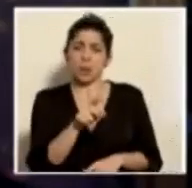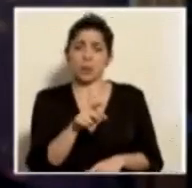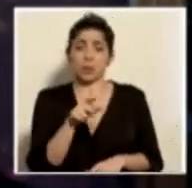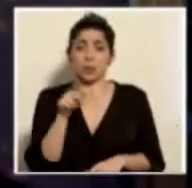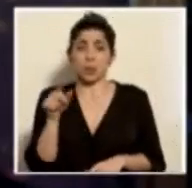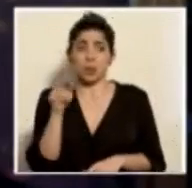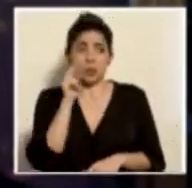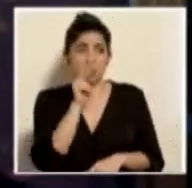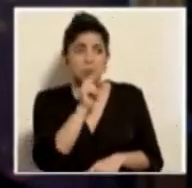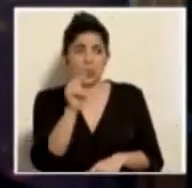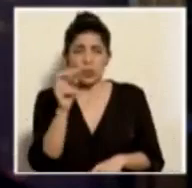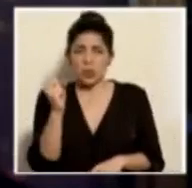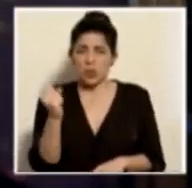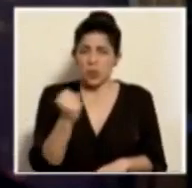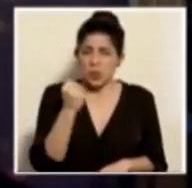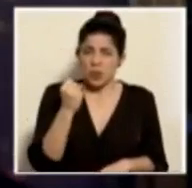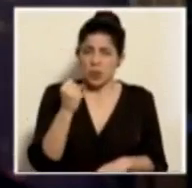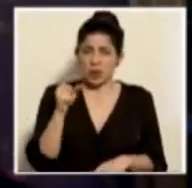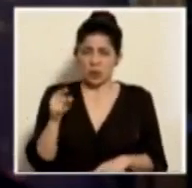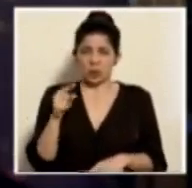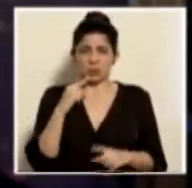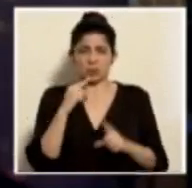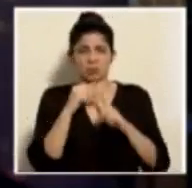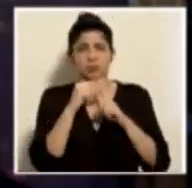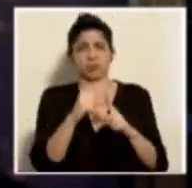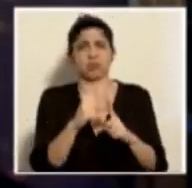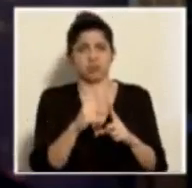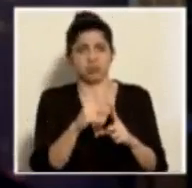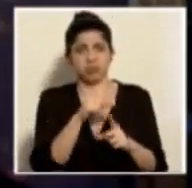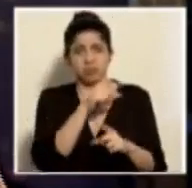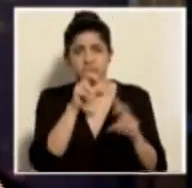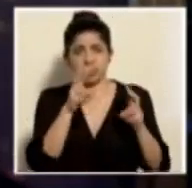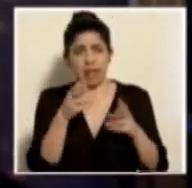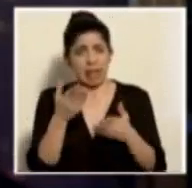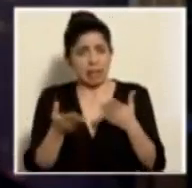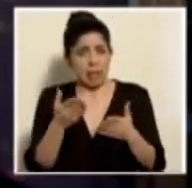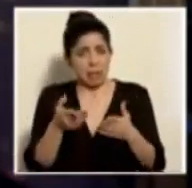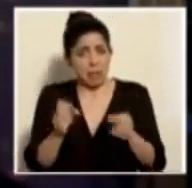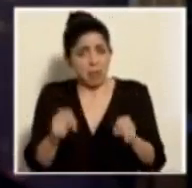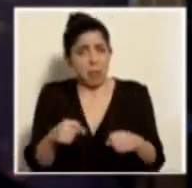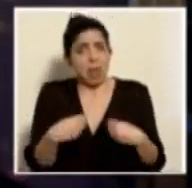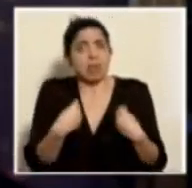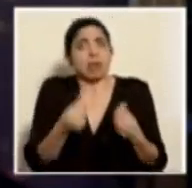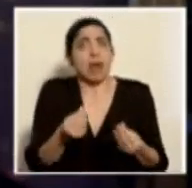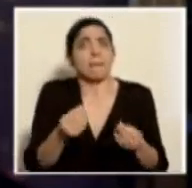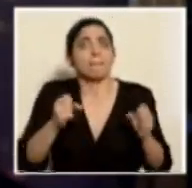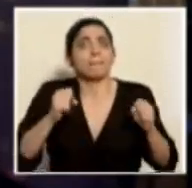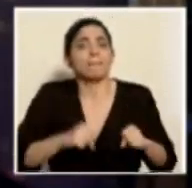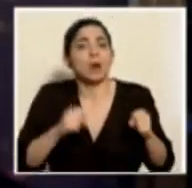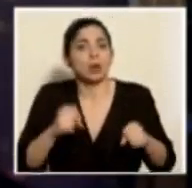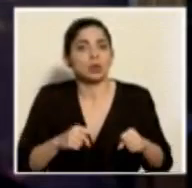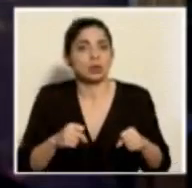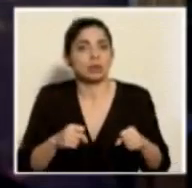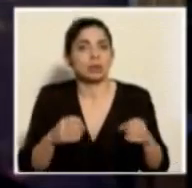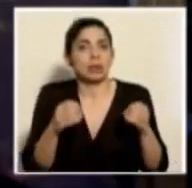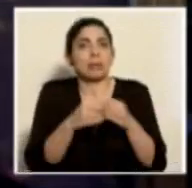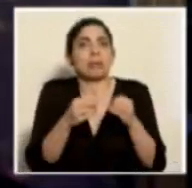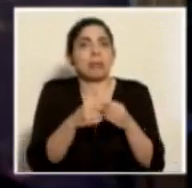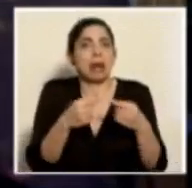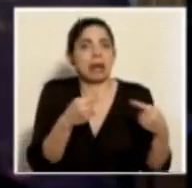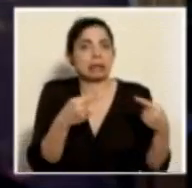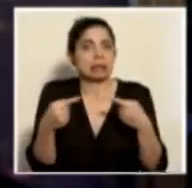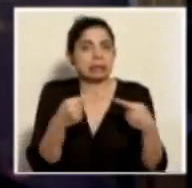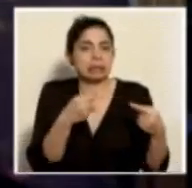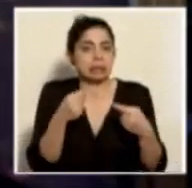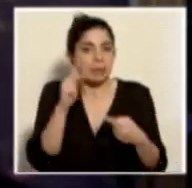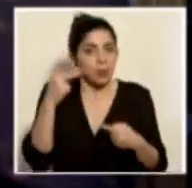aseveraciones tan intensas, tan vehementes de su parte, no más bien acrecientan la posibilidad de esa fricción política,